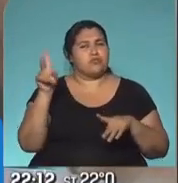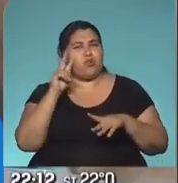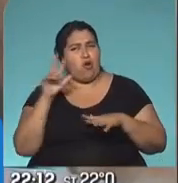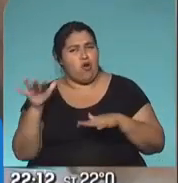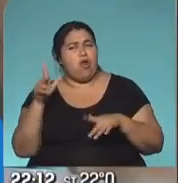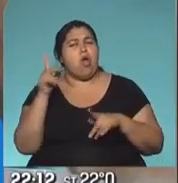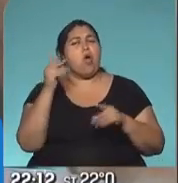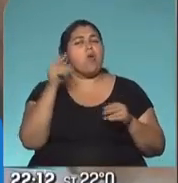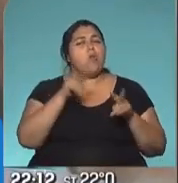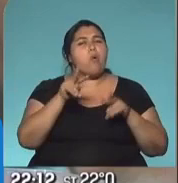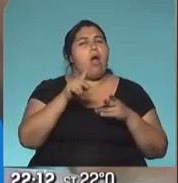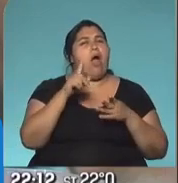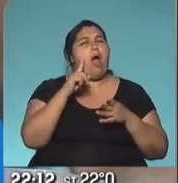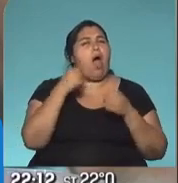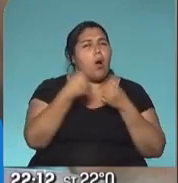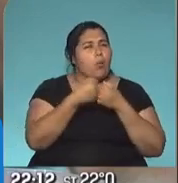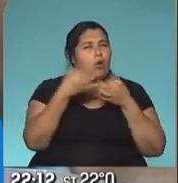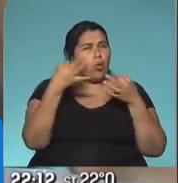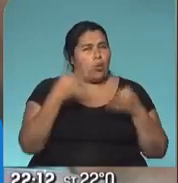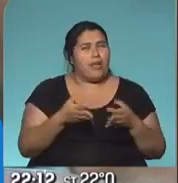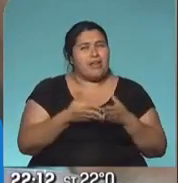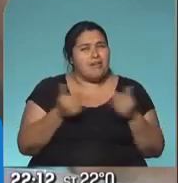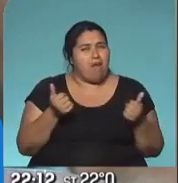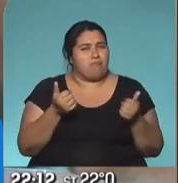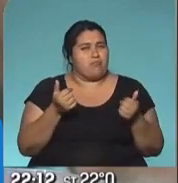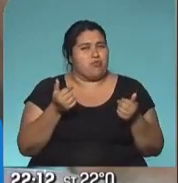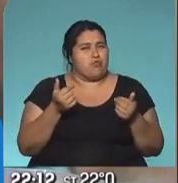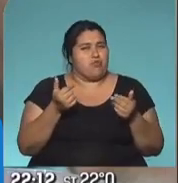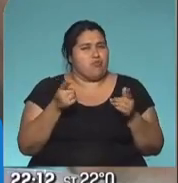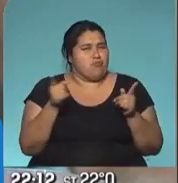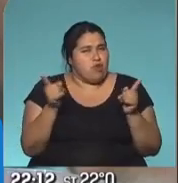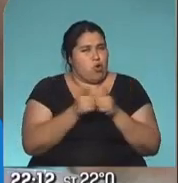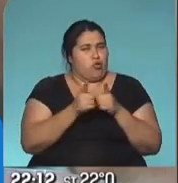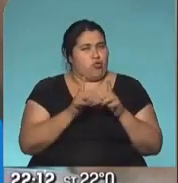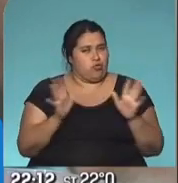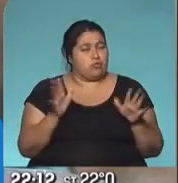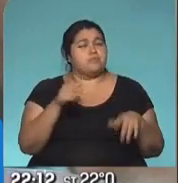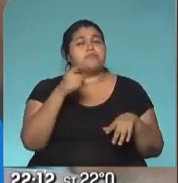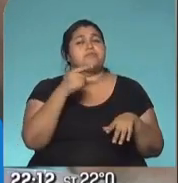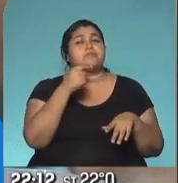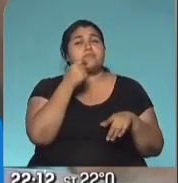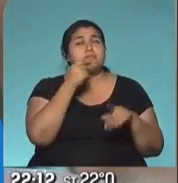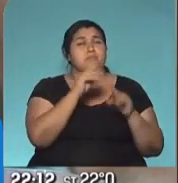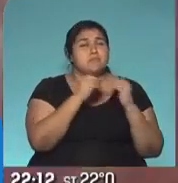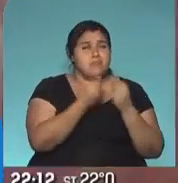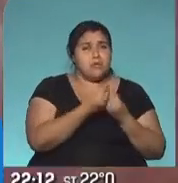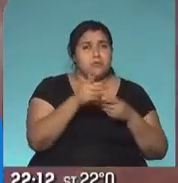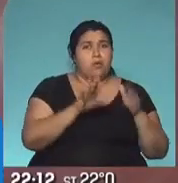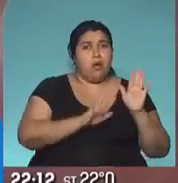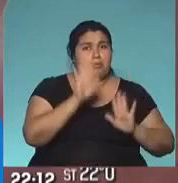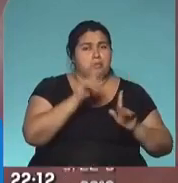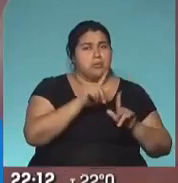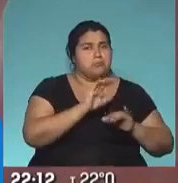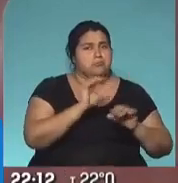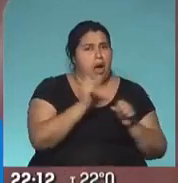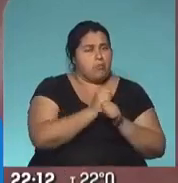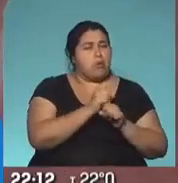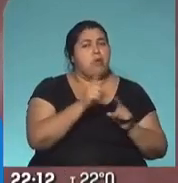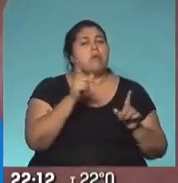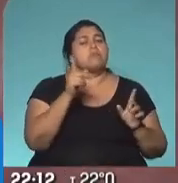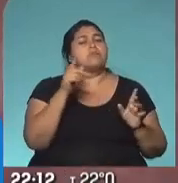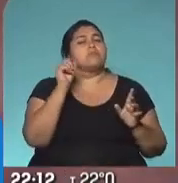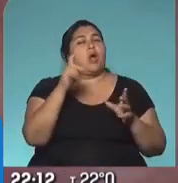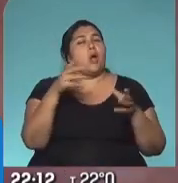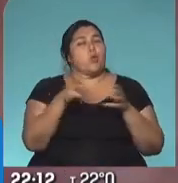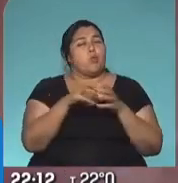acuerdo, por lo menos simplificado y rápido. ¿Por qué digo esto? Porque después de los resultados, obviamente a la Unión Europea le cayó muy bien el resultado